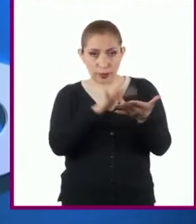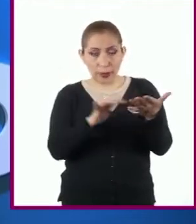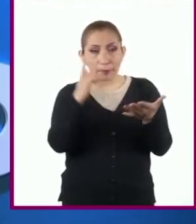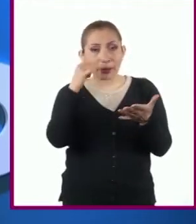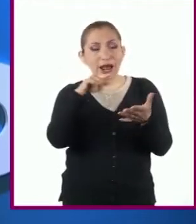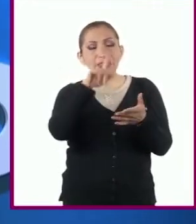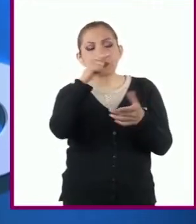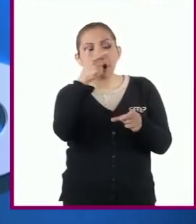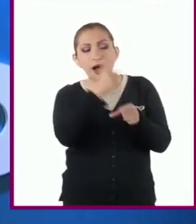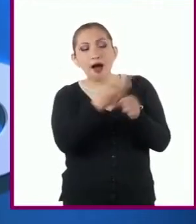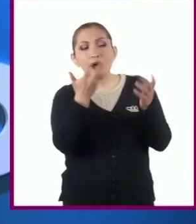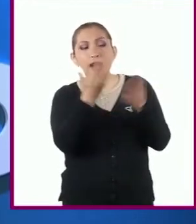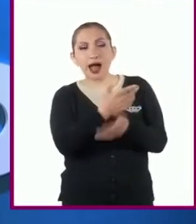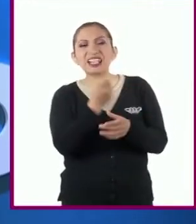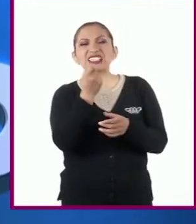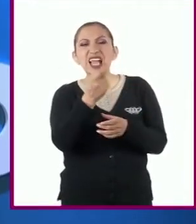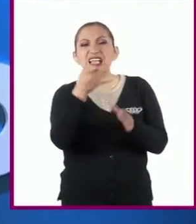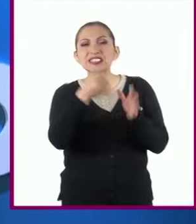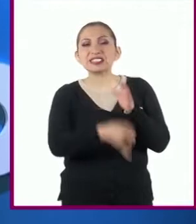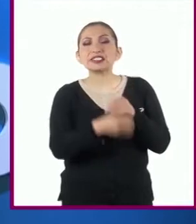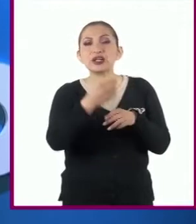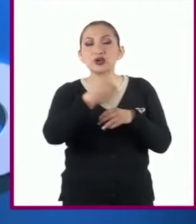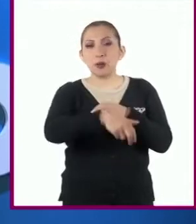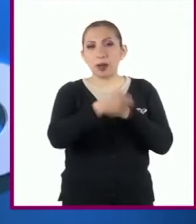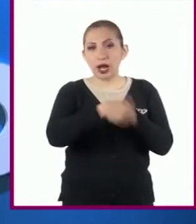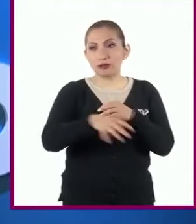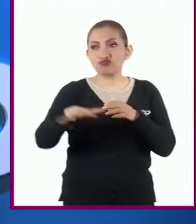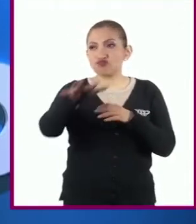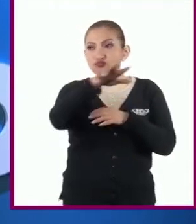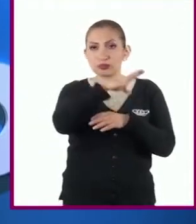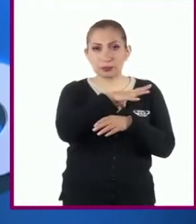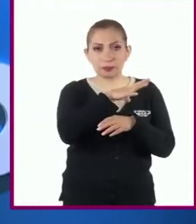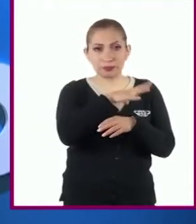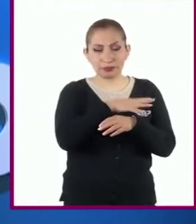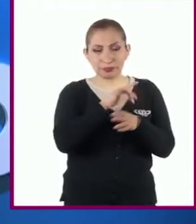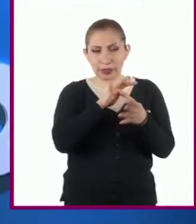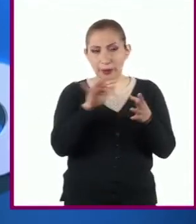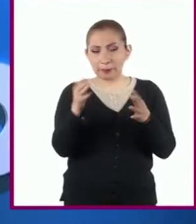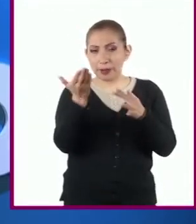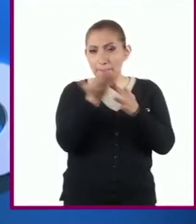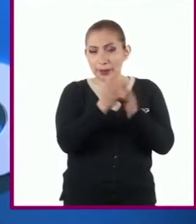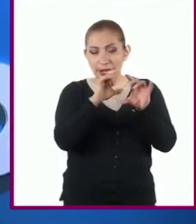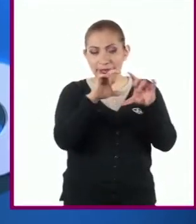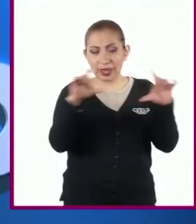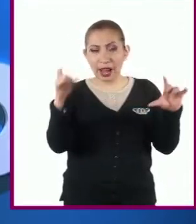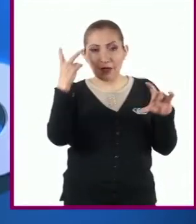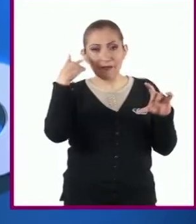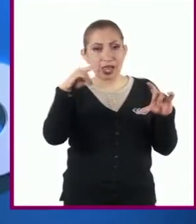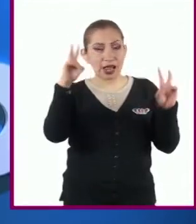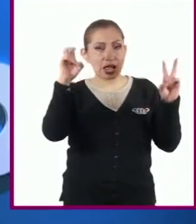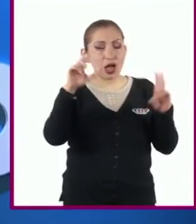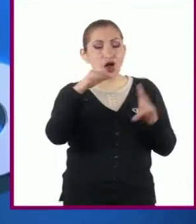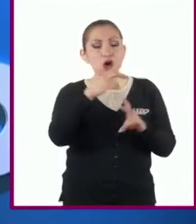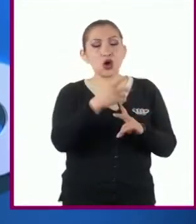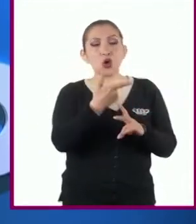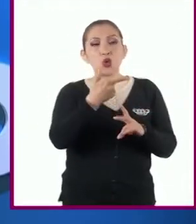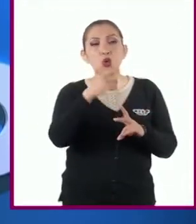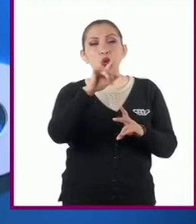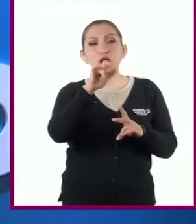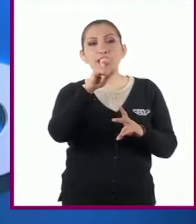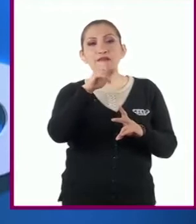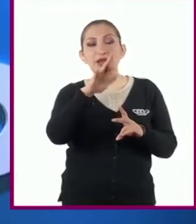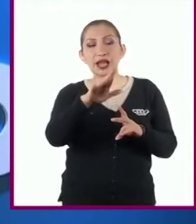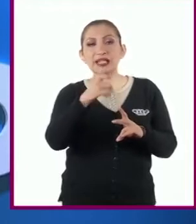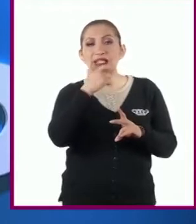seguir descubriendo los detalles numéricos que nos rodean. Leamos un extracto de Los viajes de Gulliver del autor